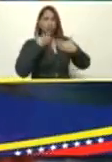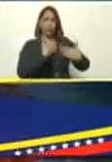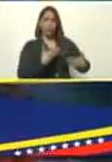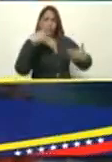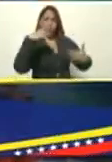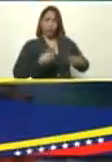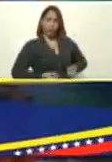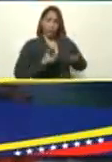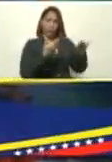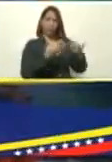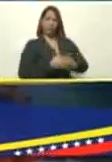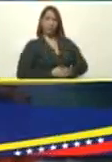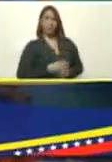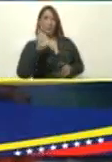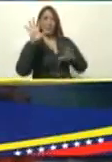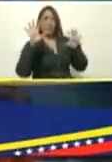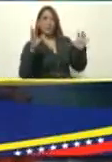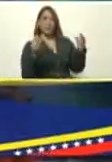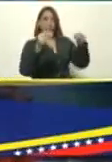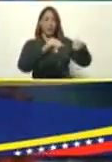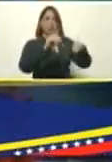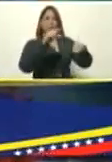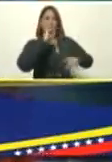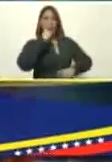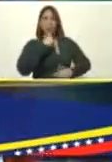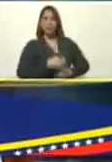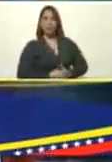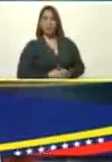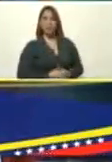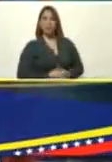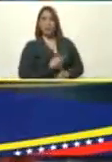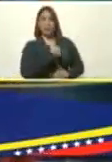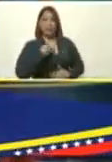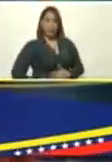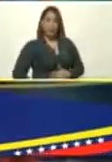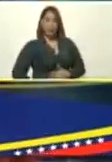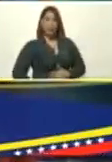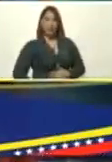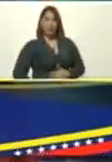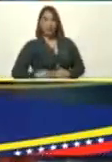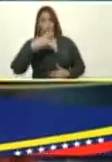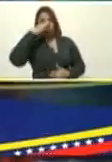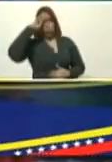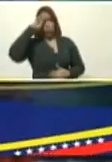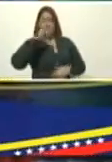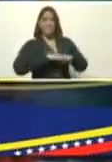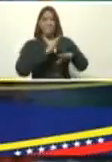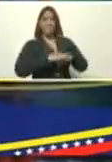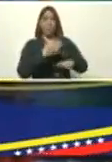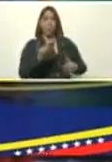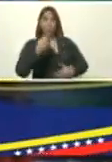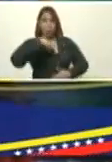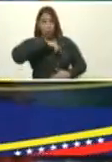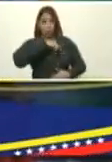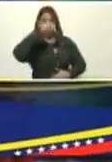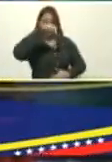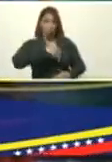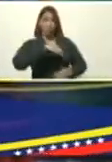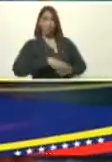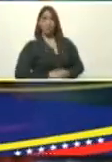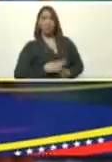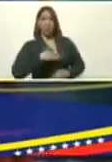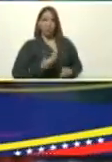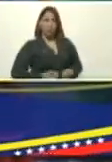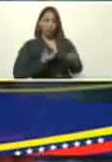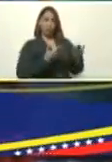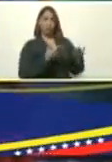ofrecerle a los países aliados como Rusia, China y Cuba, porque hoy podemos nosotros ofrecer